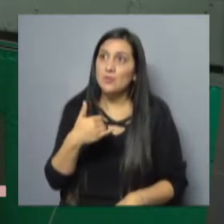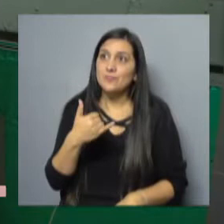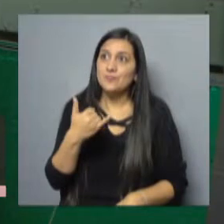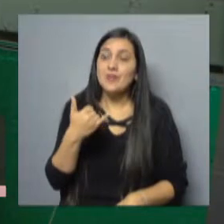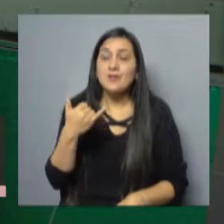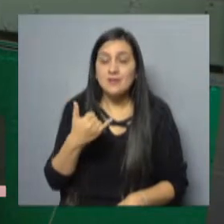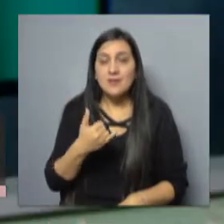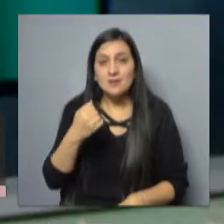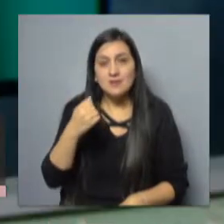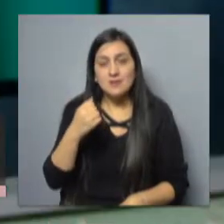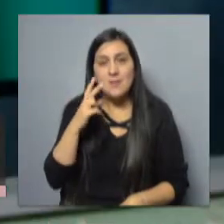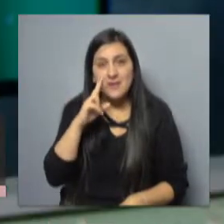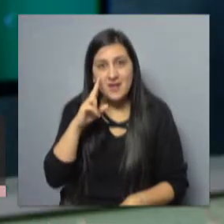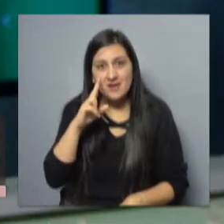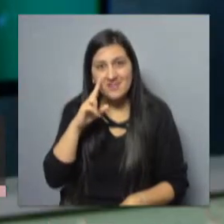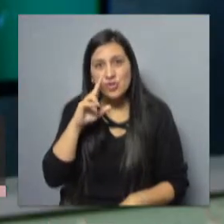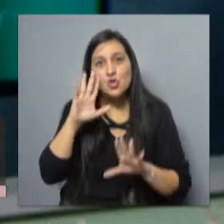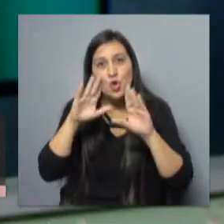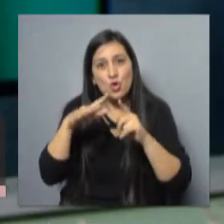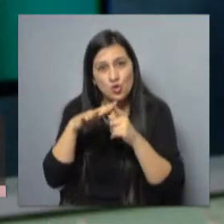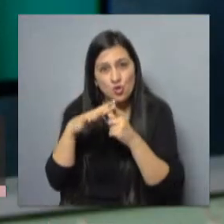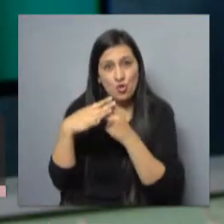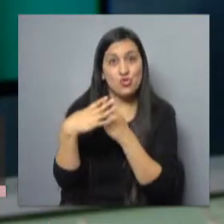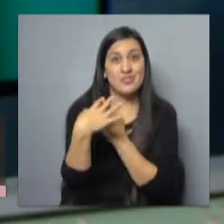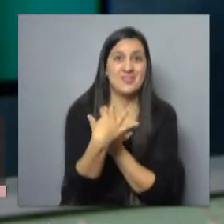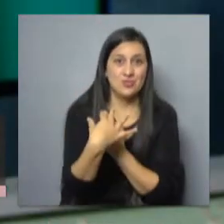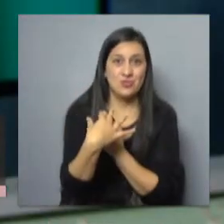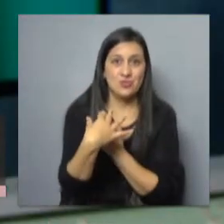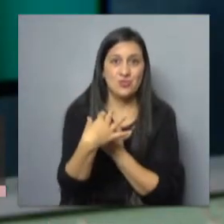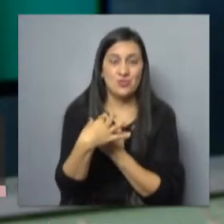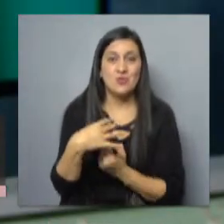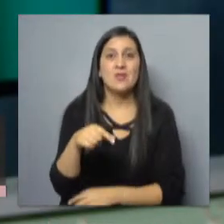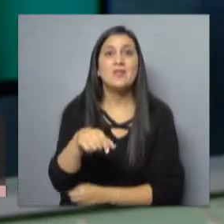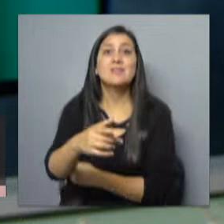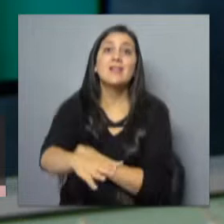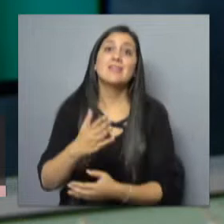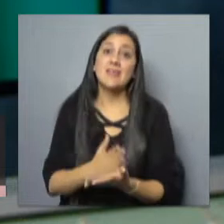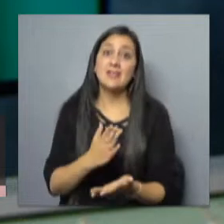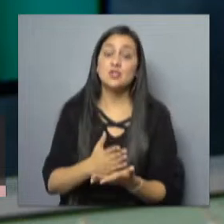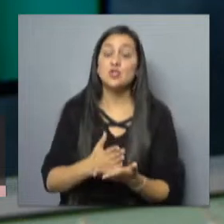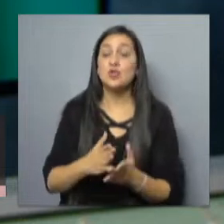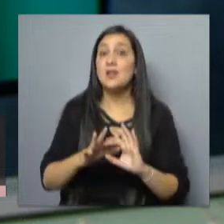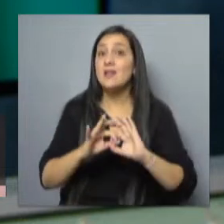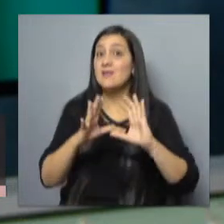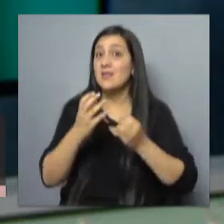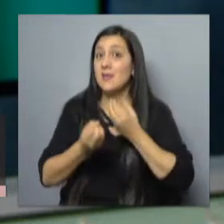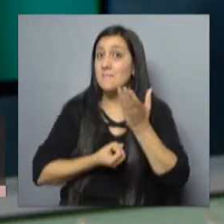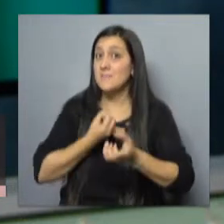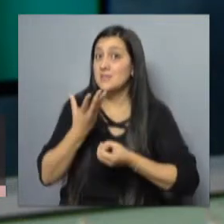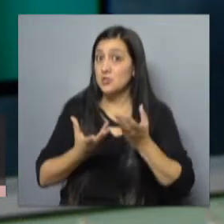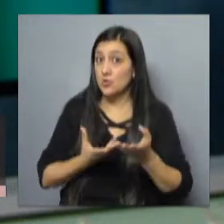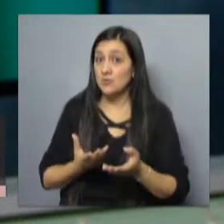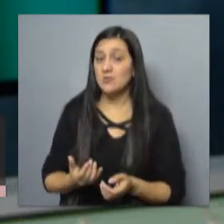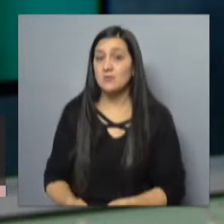cuenta fundamentalmente el contexto en que se da este ejercicio el derecho a la libertad de expresión se dan